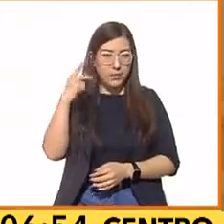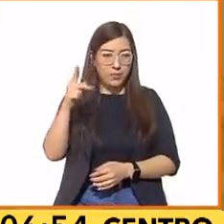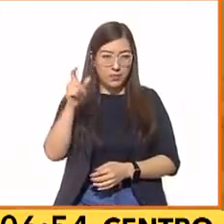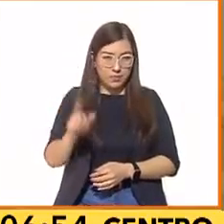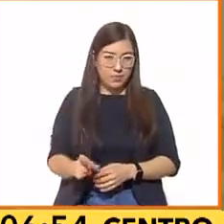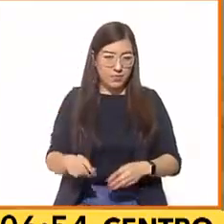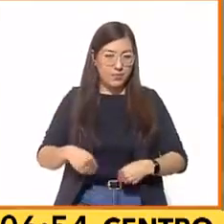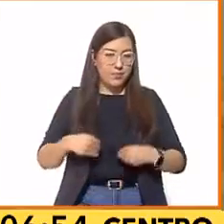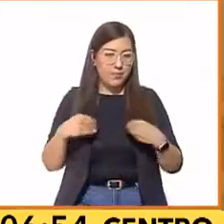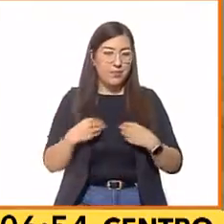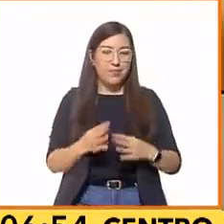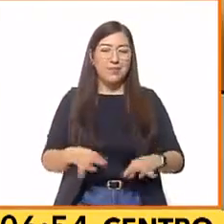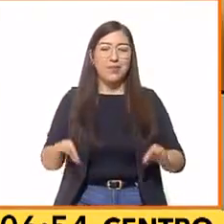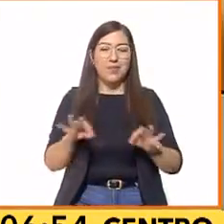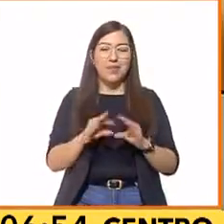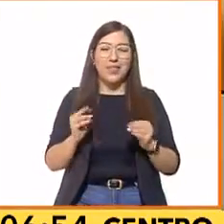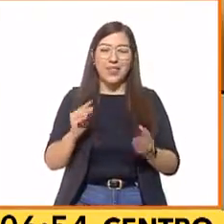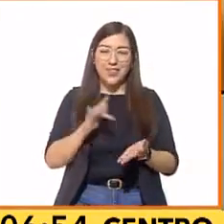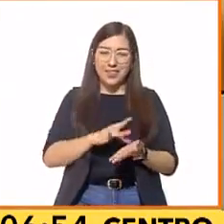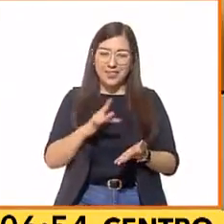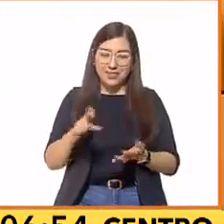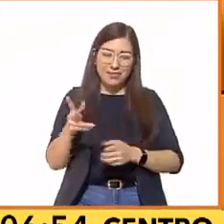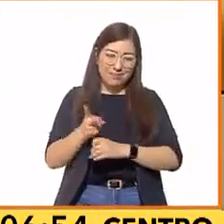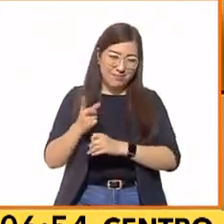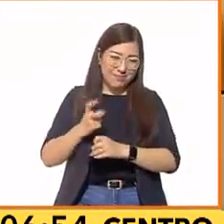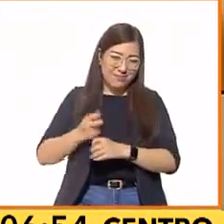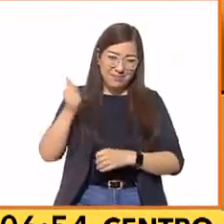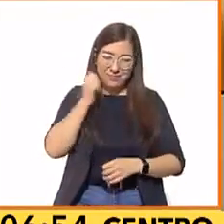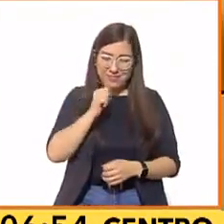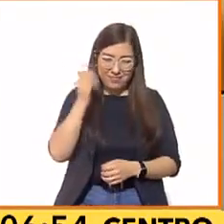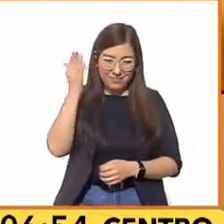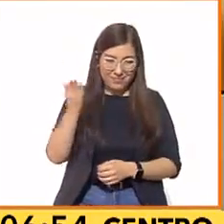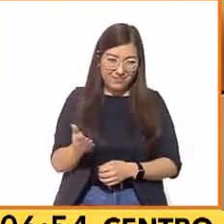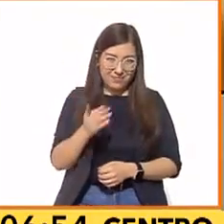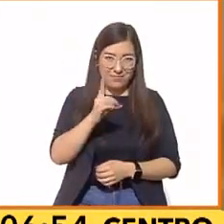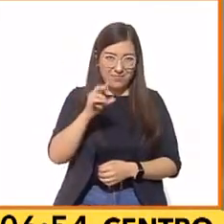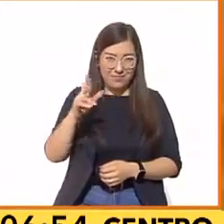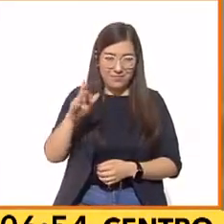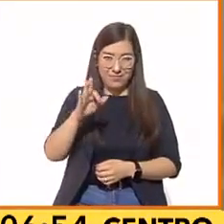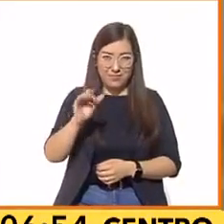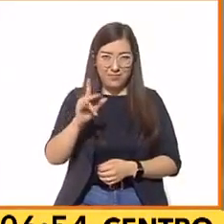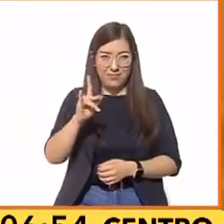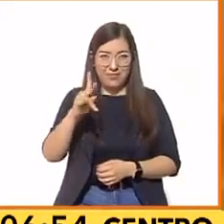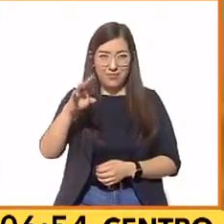Muchas gracias. Al contrario. Invitado siempre a este Felipe espacio, Ávila. el doctor Muchas Felipe Ávila, con nosotros esta mañana.